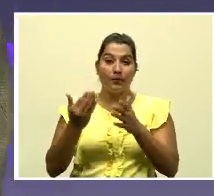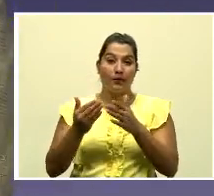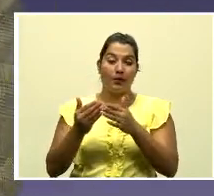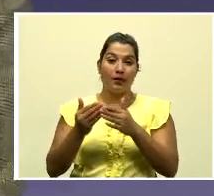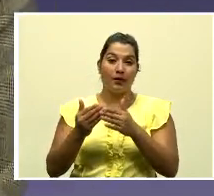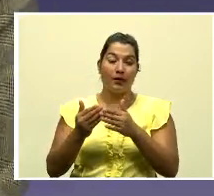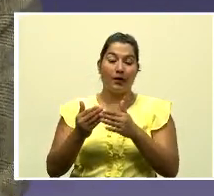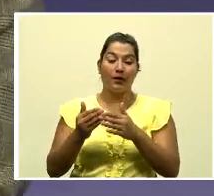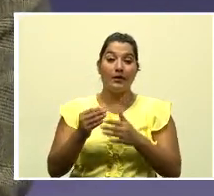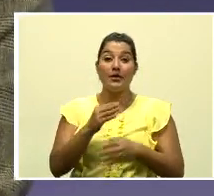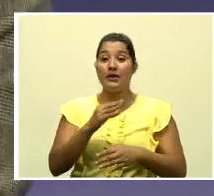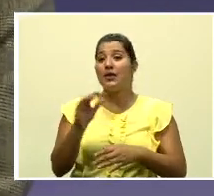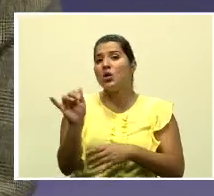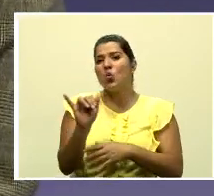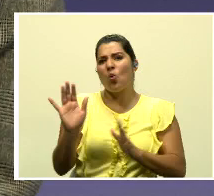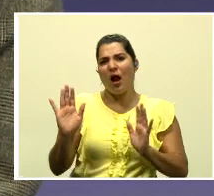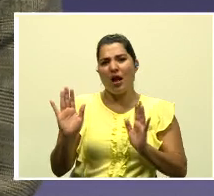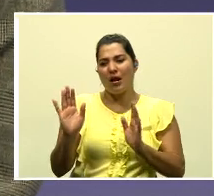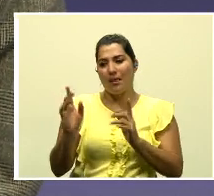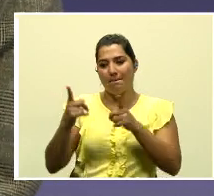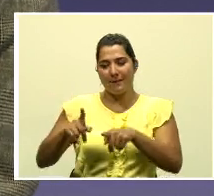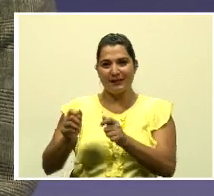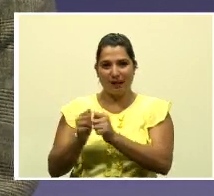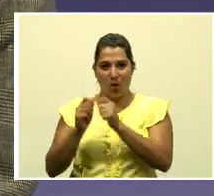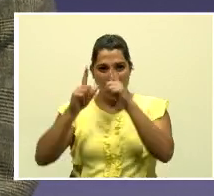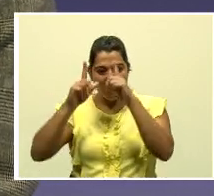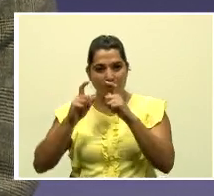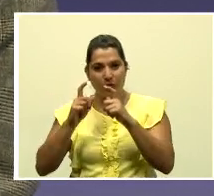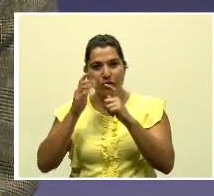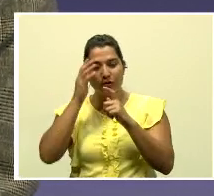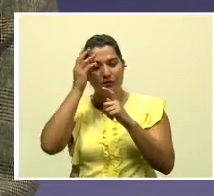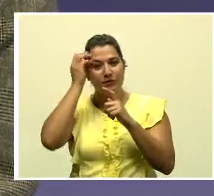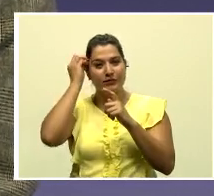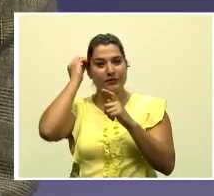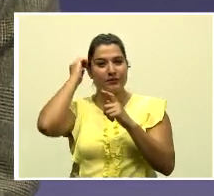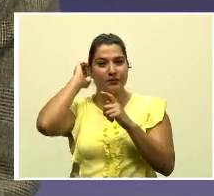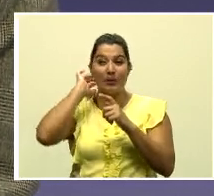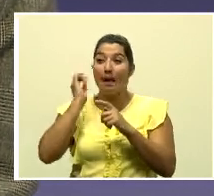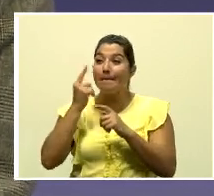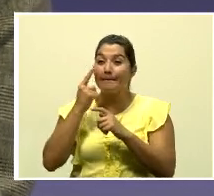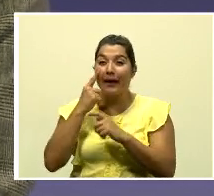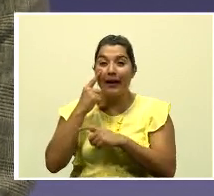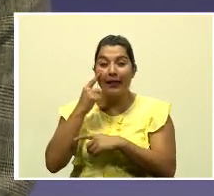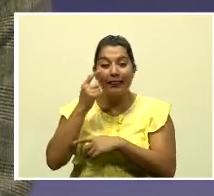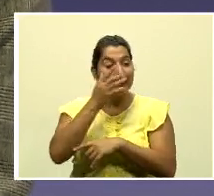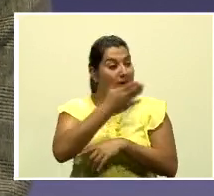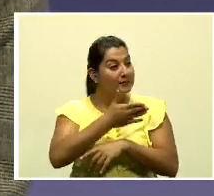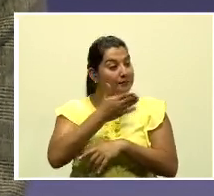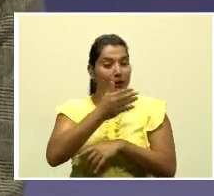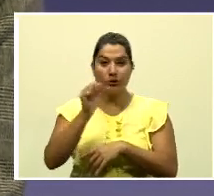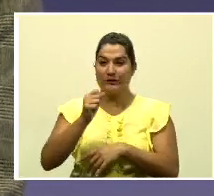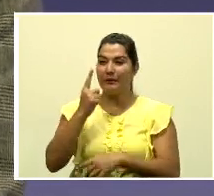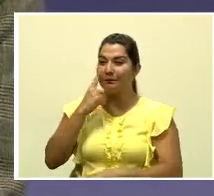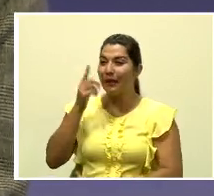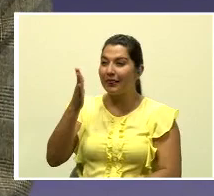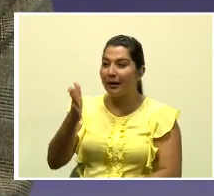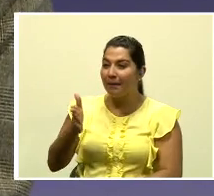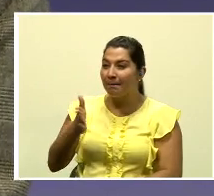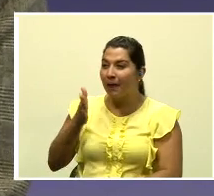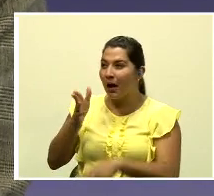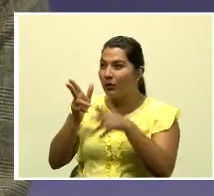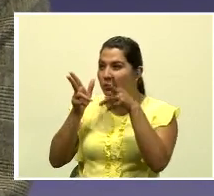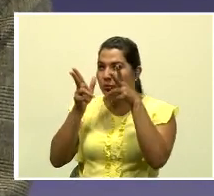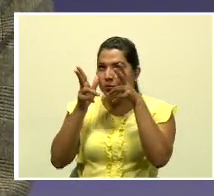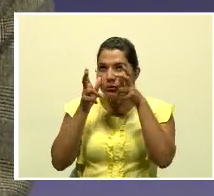comer. Igual sucede con la fotografía. Ver despacio. Ver despacio, analizar, tener